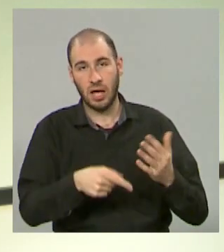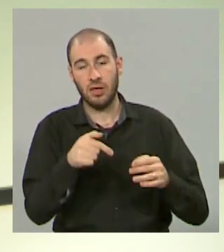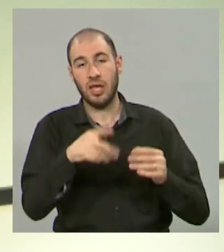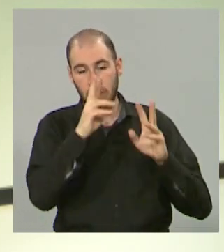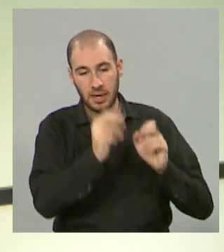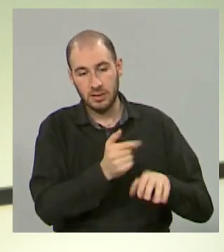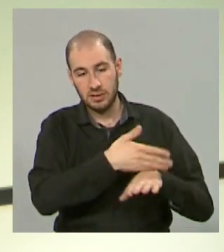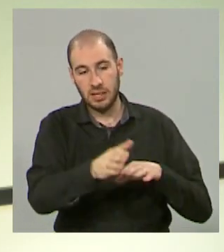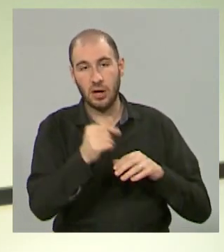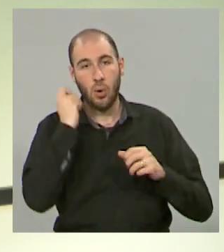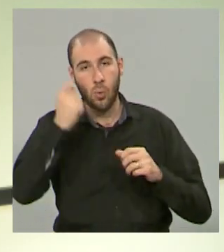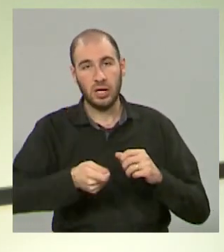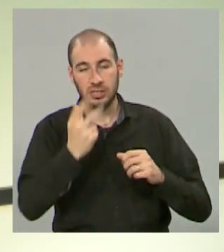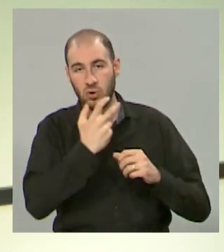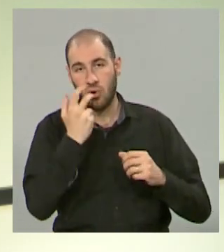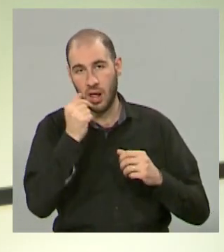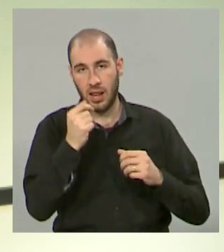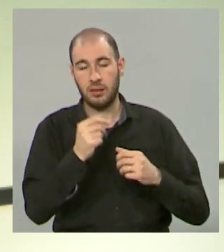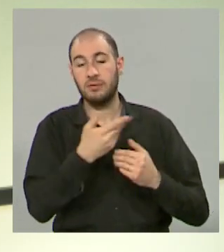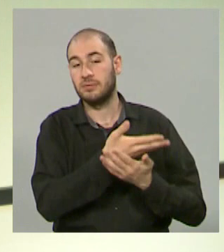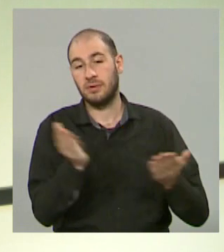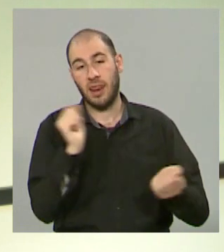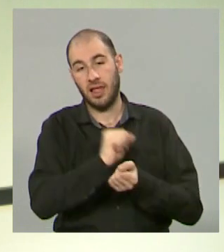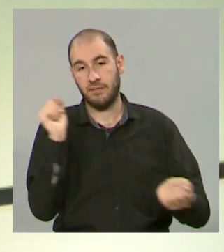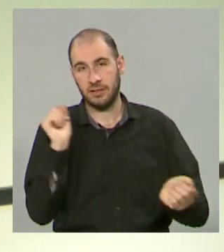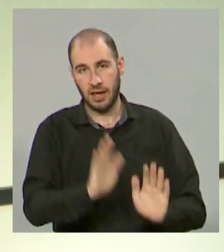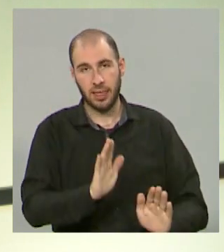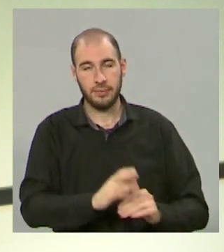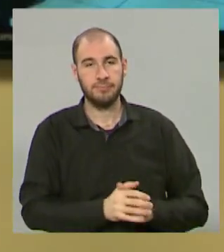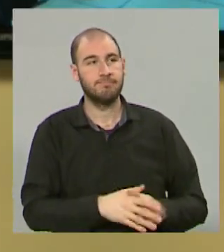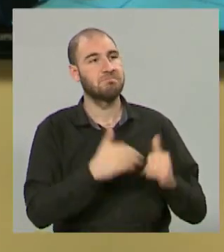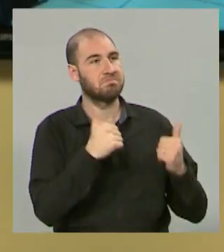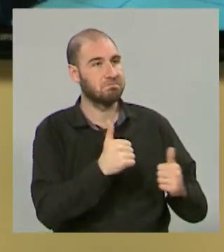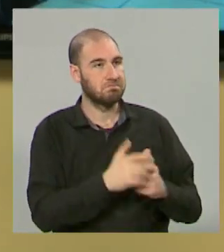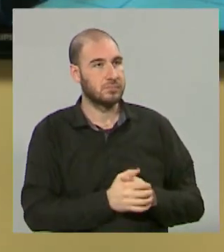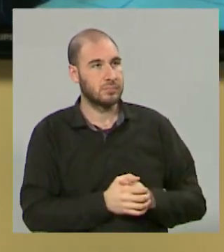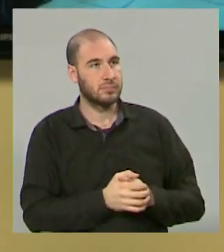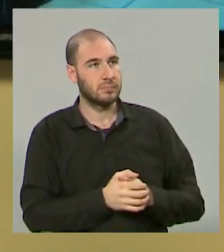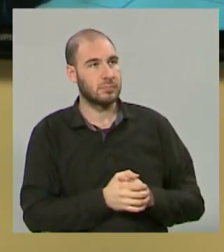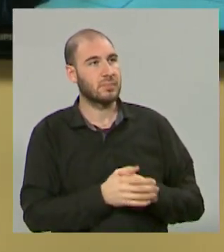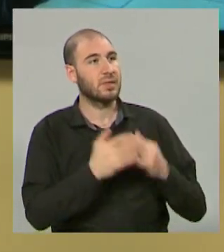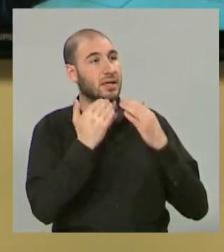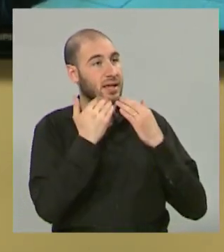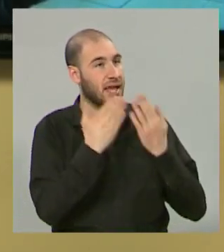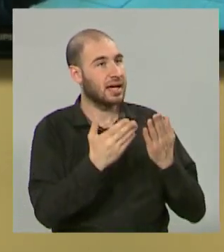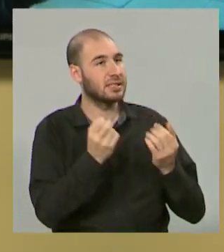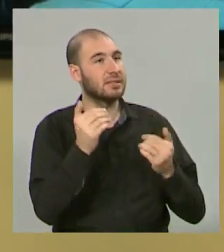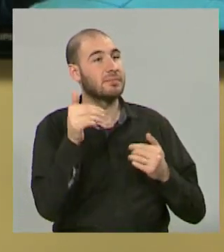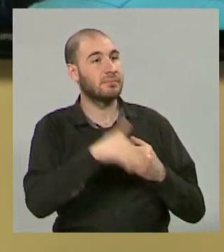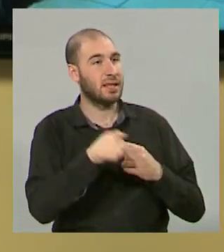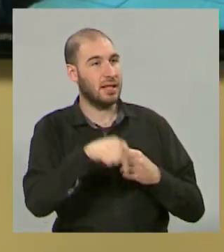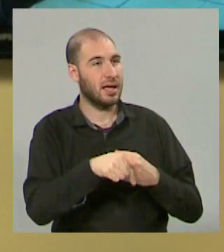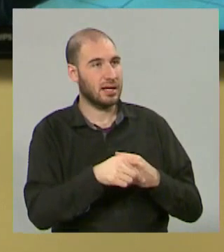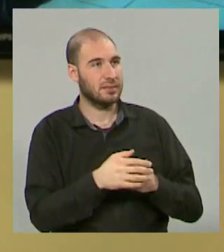la investigación y a ese juicio oral y público van a llegar en libertad. En libertad. Buenísimo. Bueno, Ricardo, te agradecemos por haberte acercado,